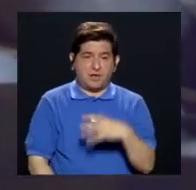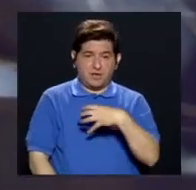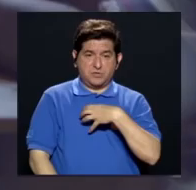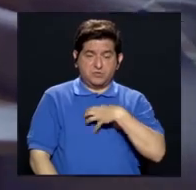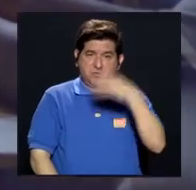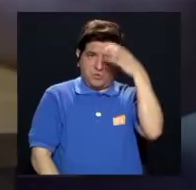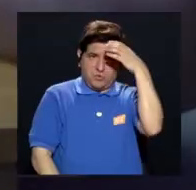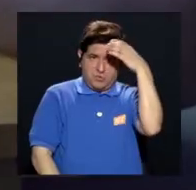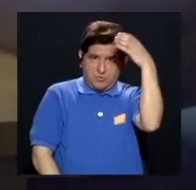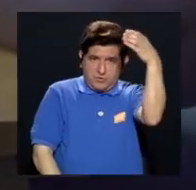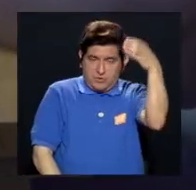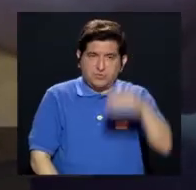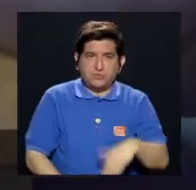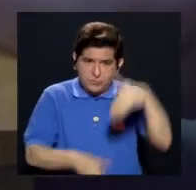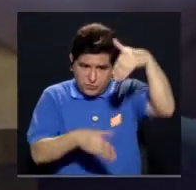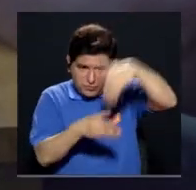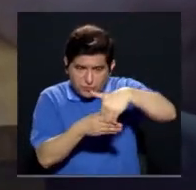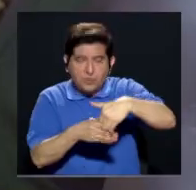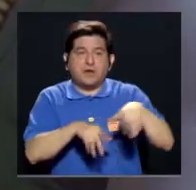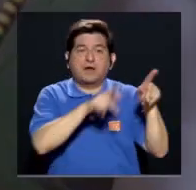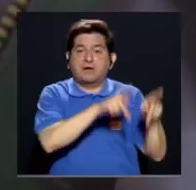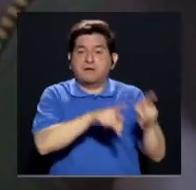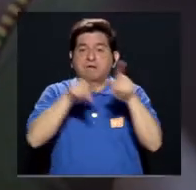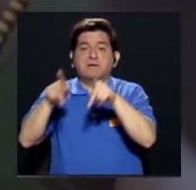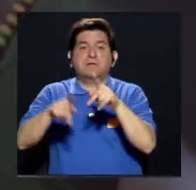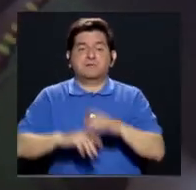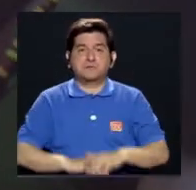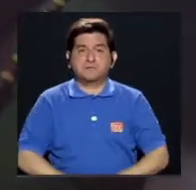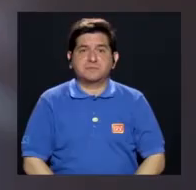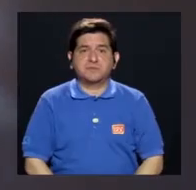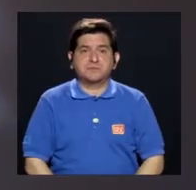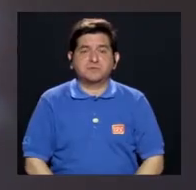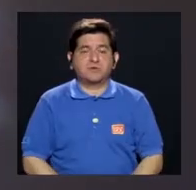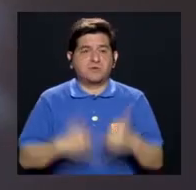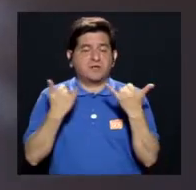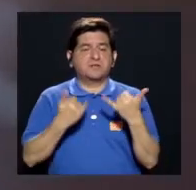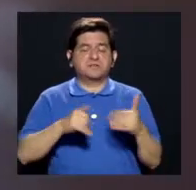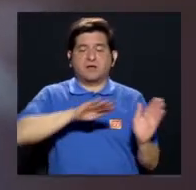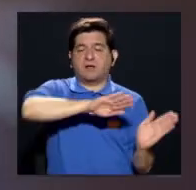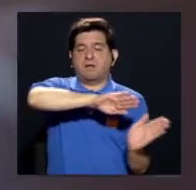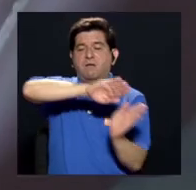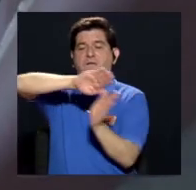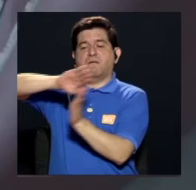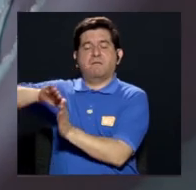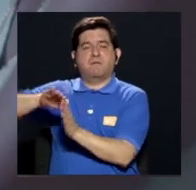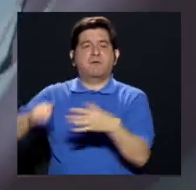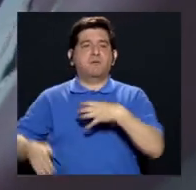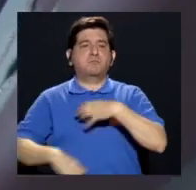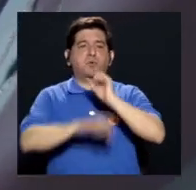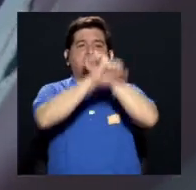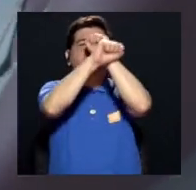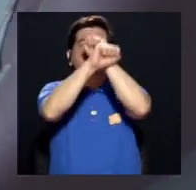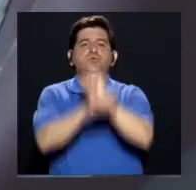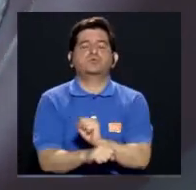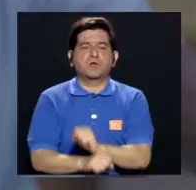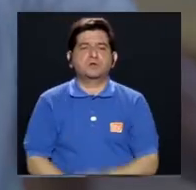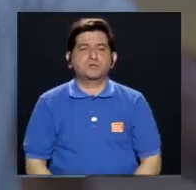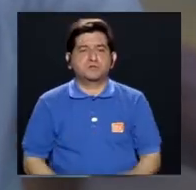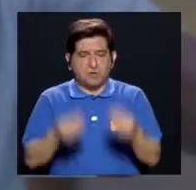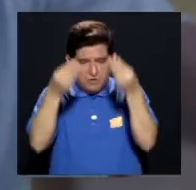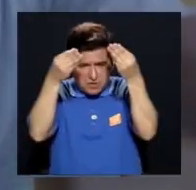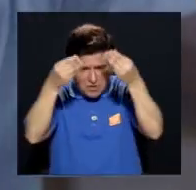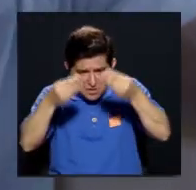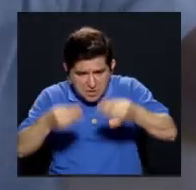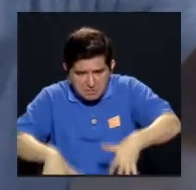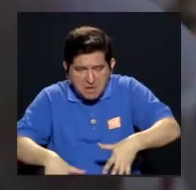propia cultura y la gente deja de lado sus tradiciones y empiezan a perderse